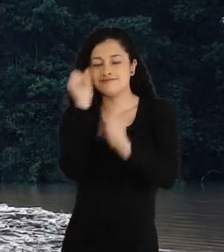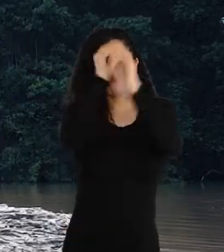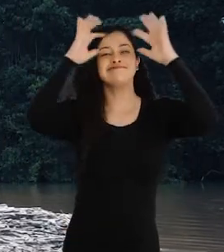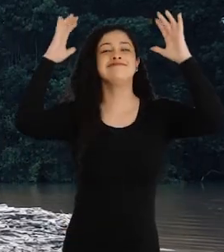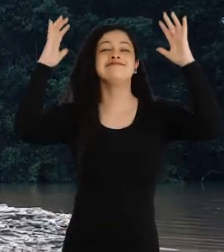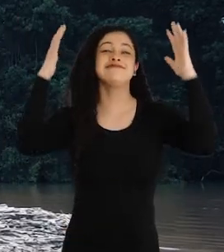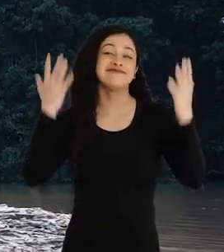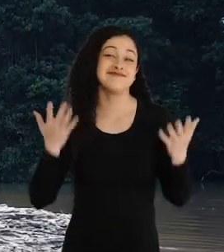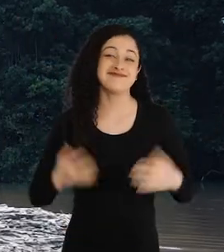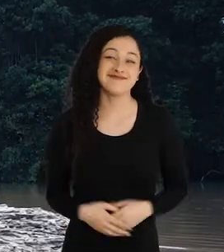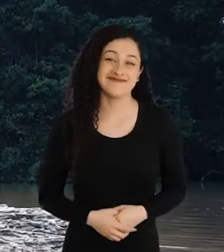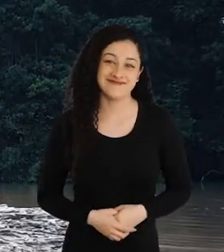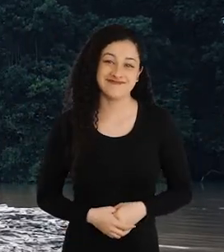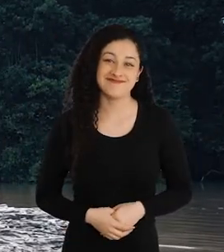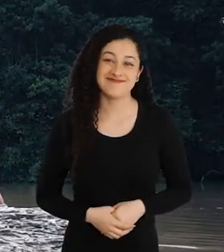Sale del agua, camina con seguridad y se sienta en la banca.